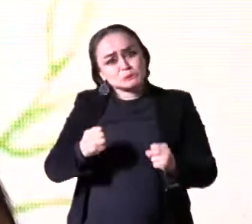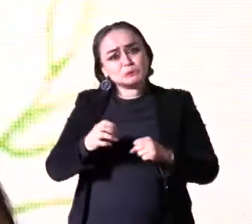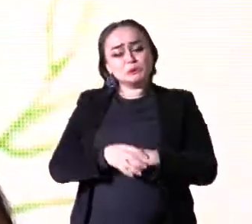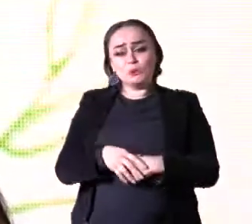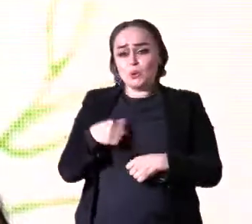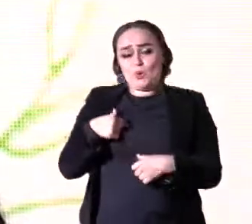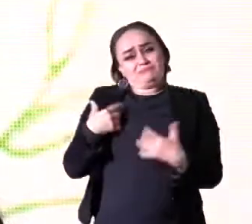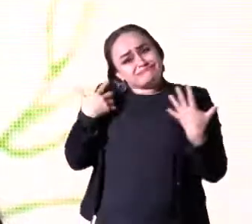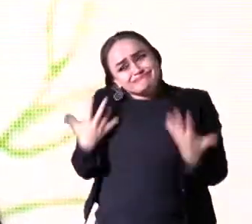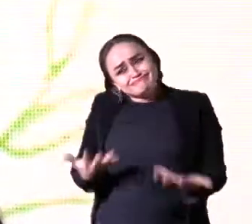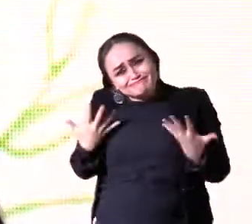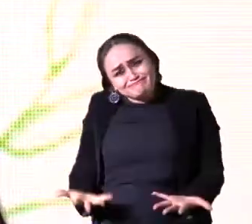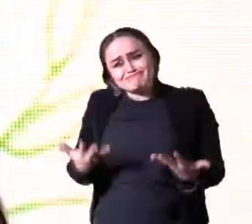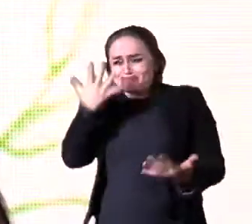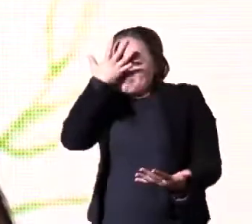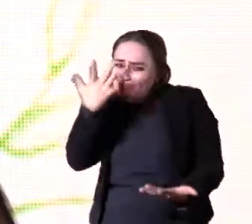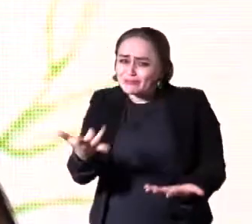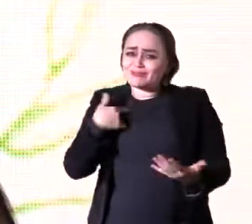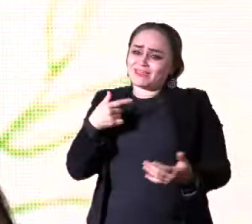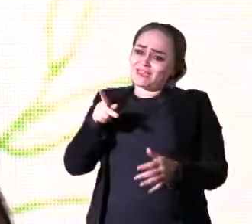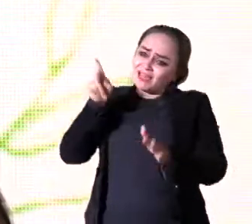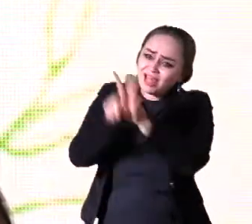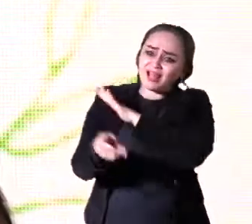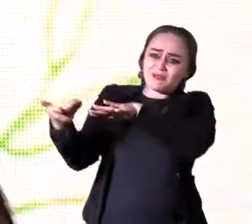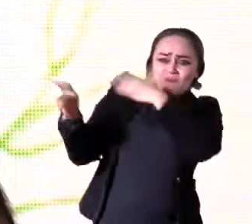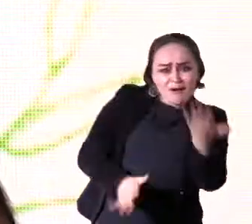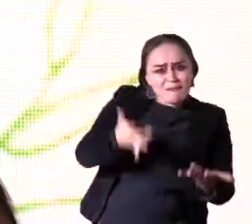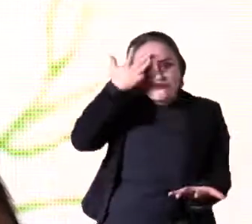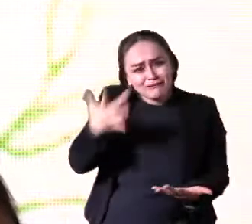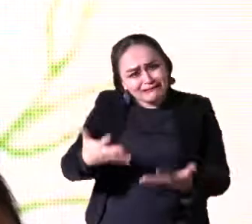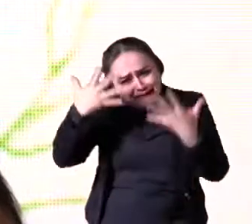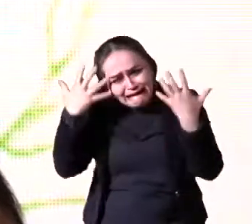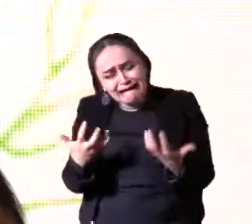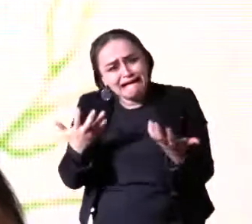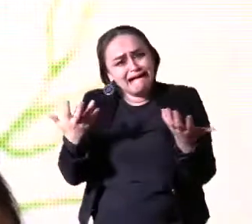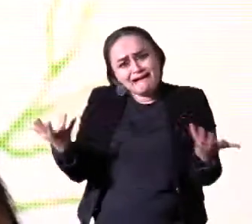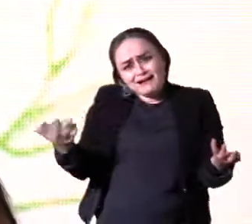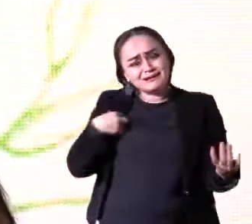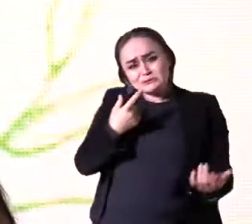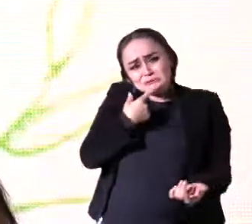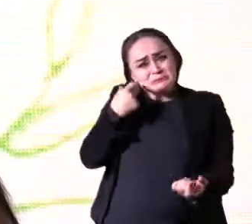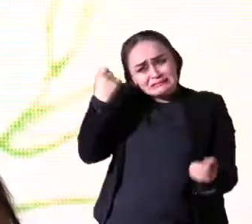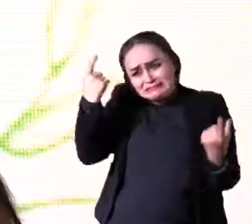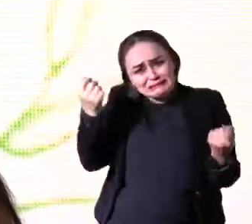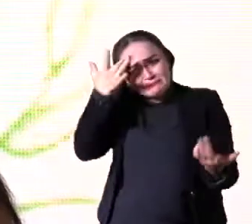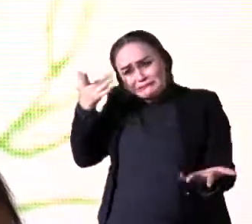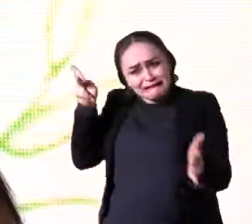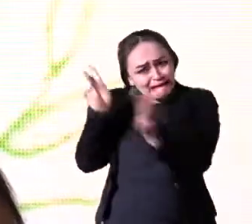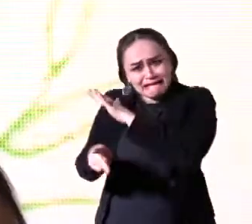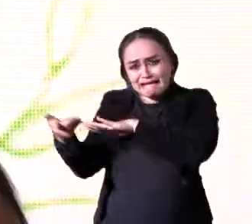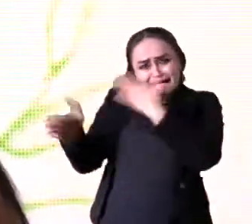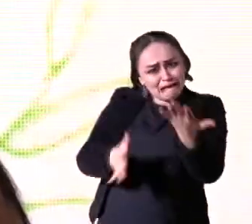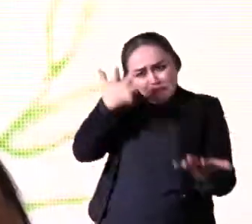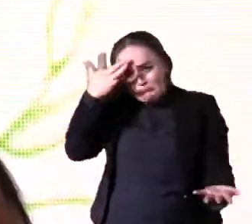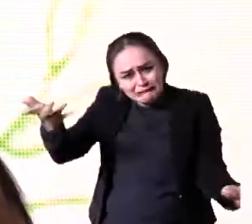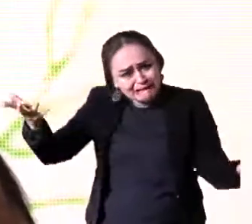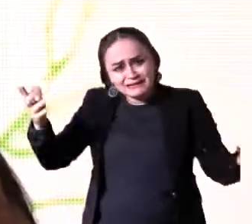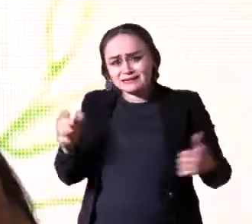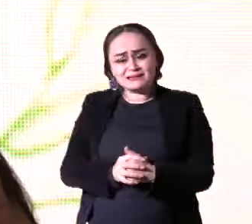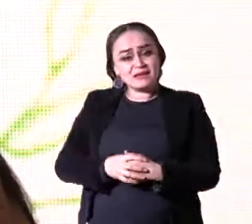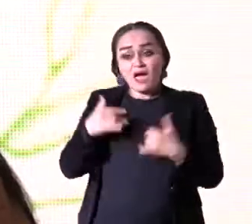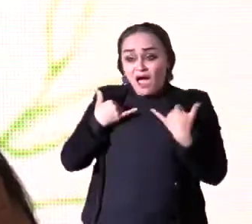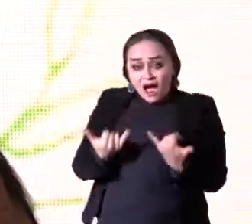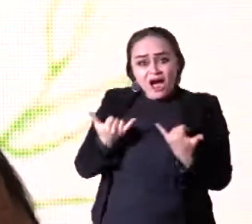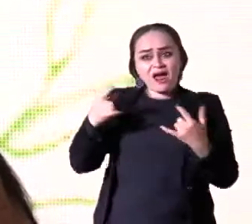cuestionamientos del por qué la mataron y de tal manera hoy siguen